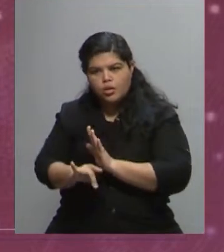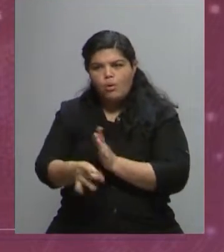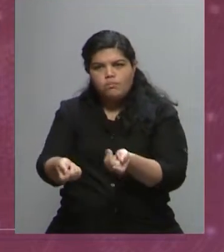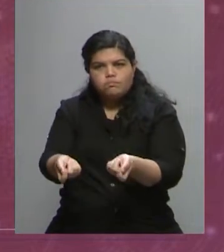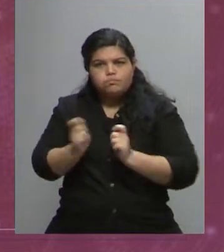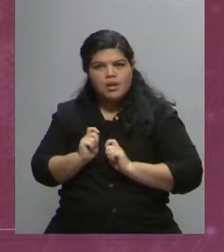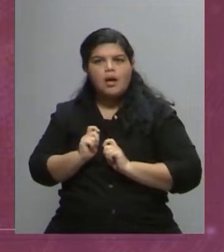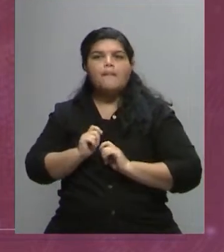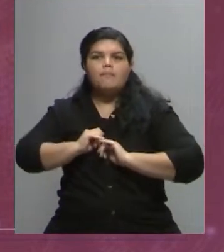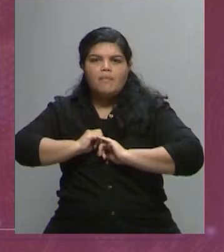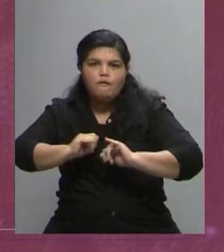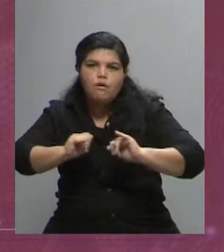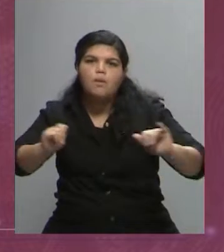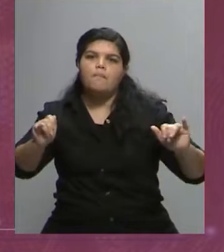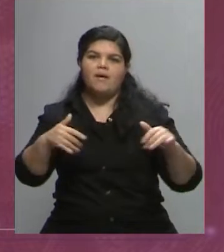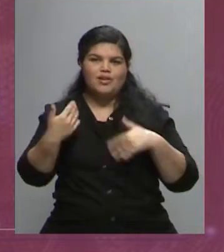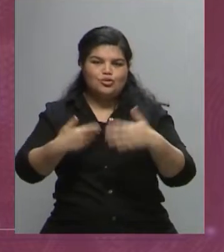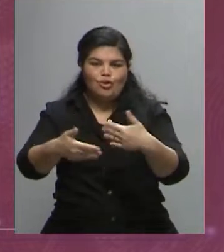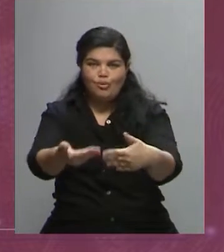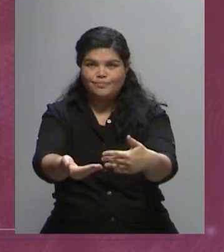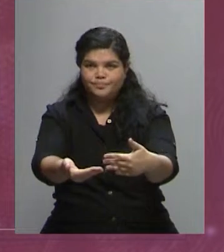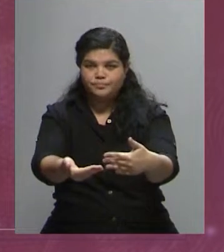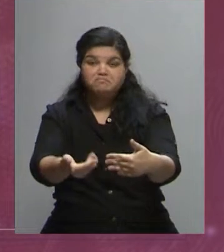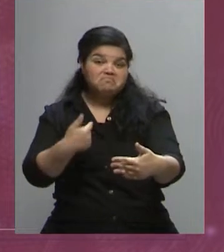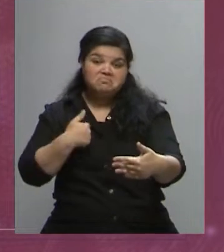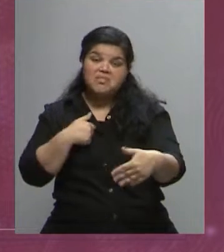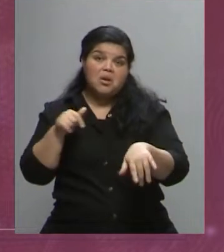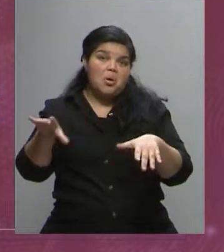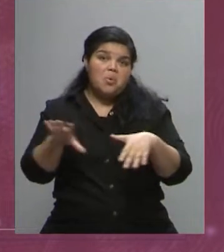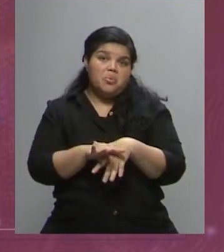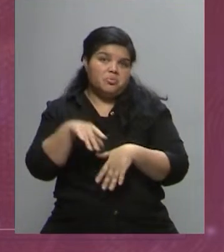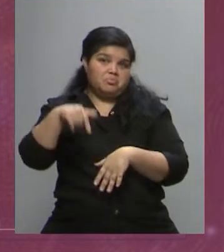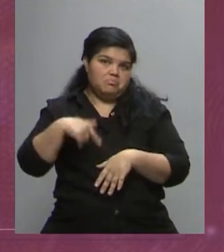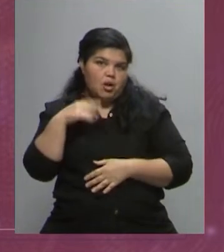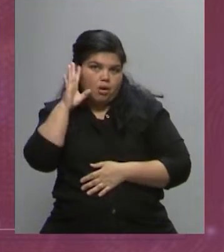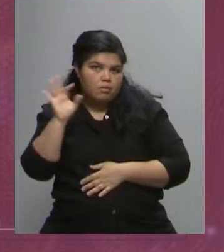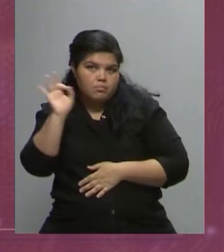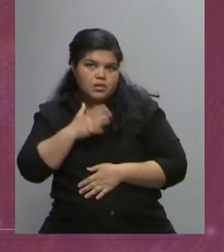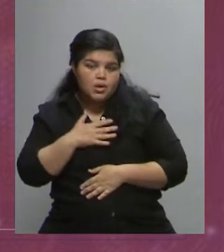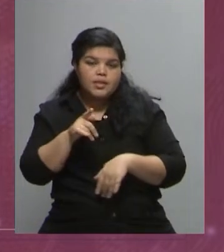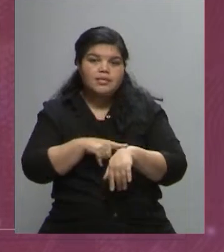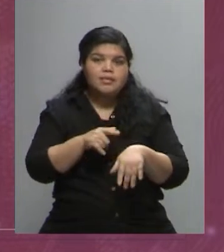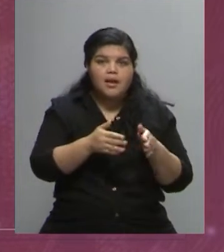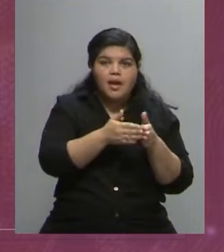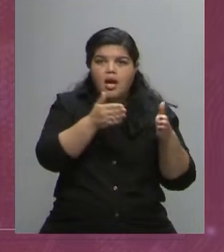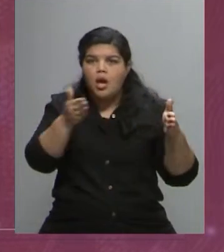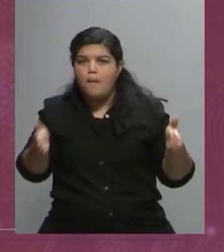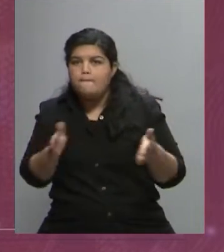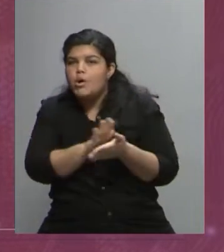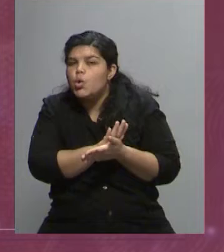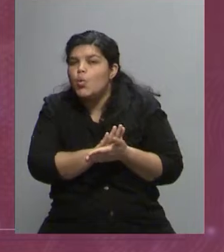¿no? Pero, insisto, es una etapa, a mi juicio, transitoria. Eventualmente las empresas, los políticos querrán pasar